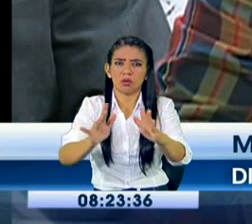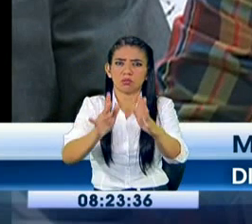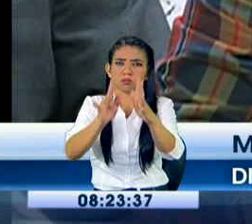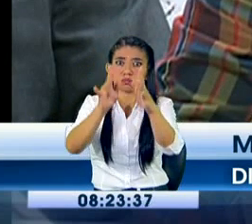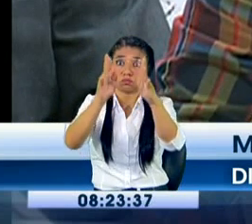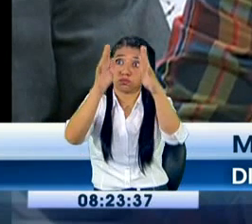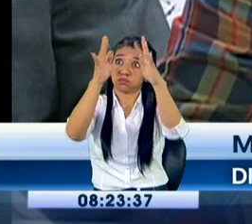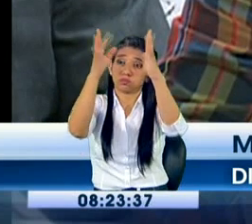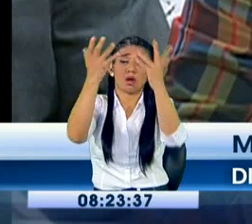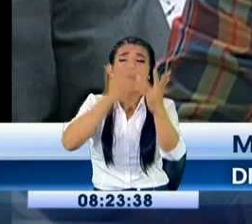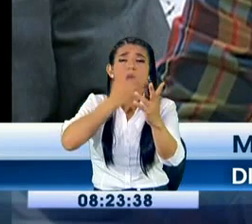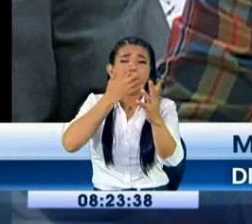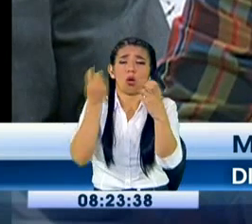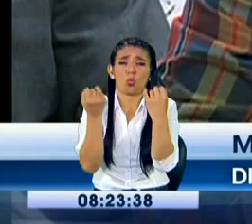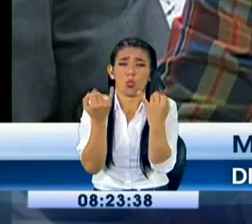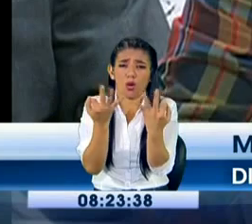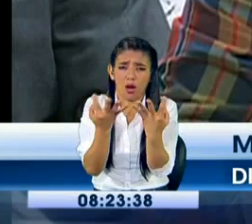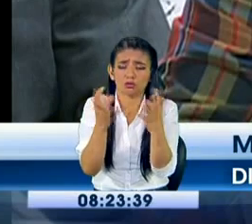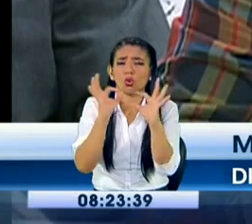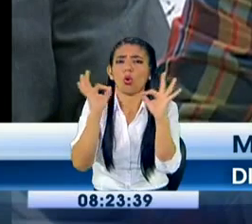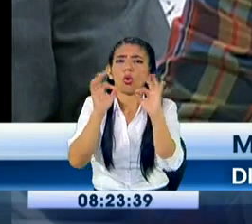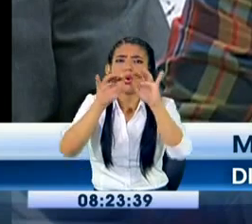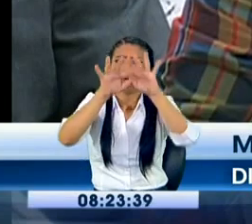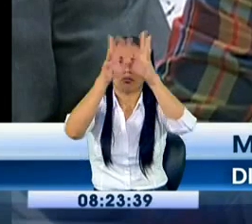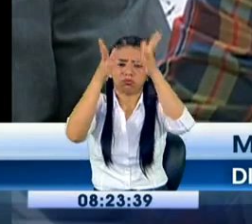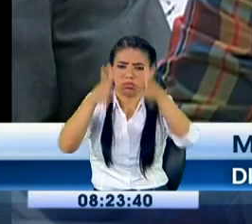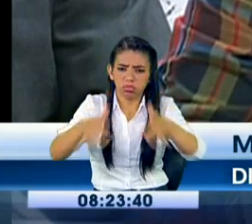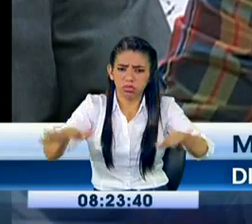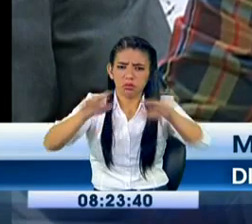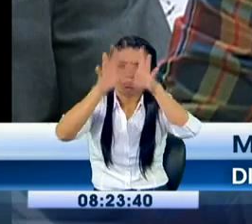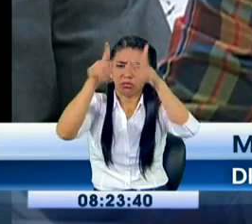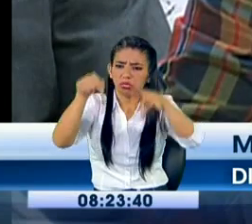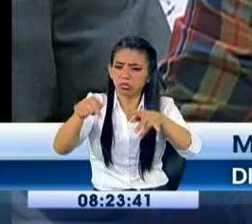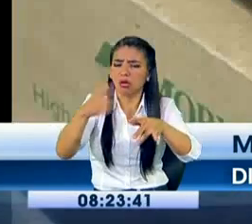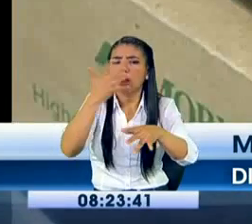poder enfrentarle las fases más intensas que puedan ocurrir en el